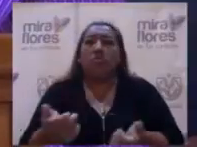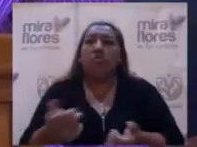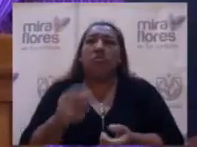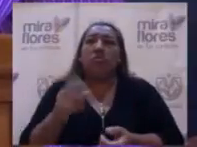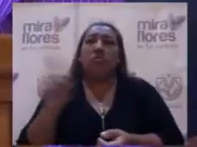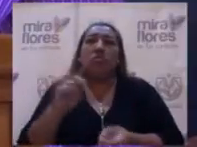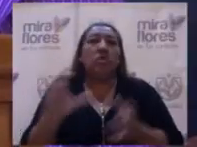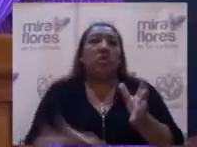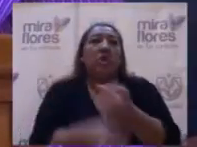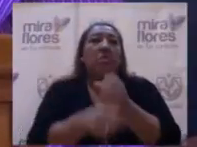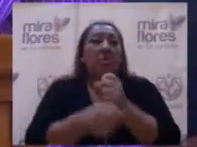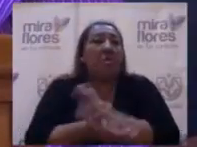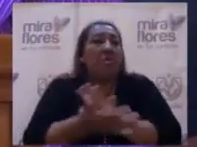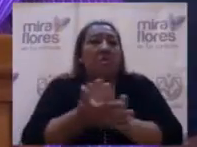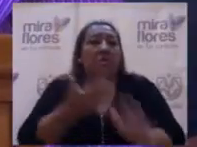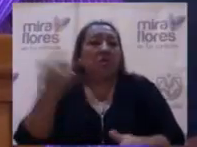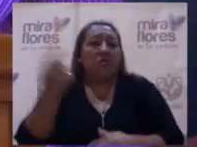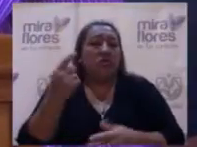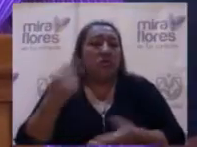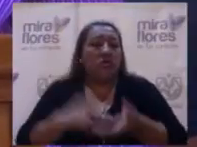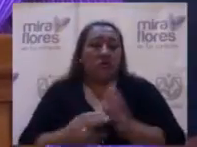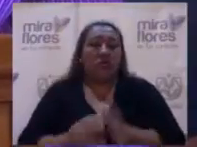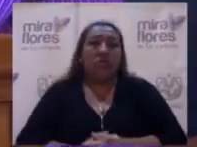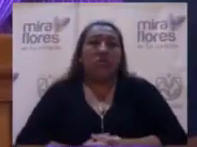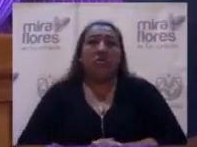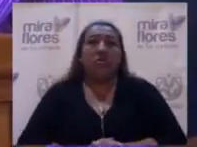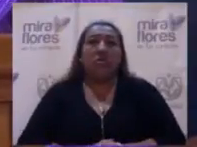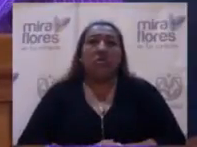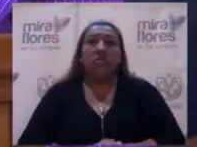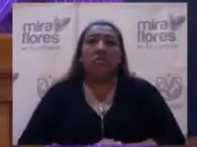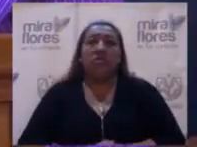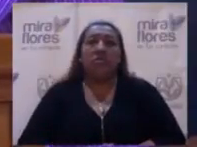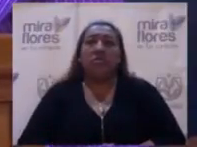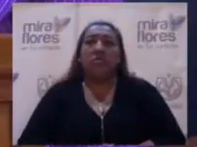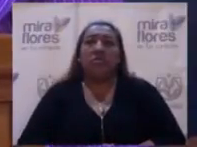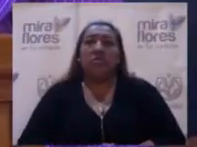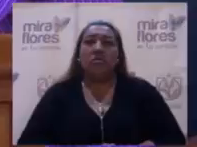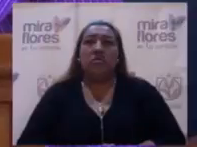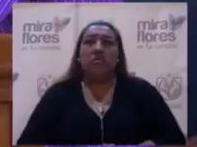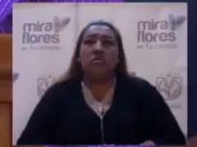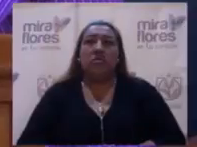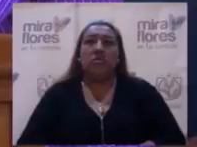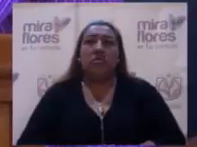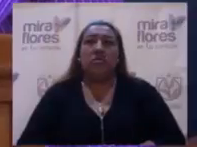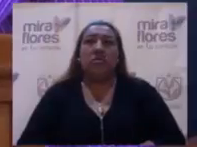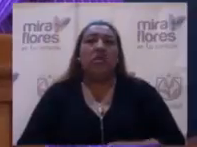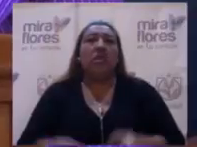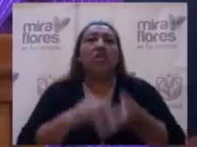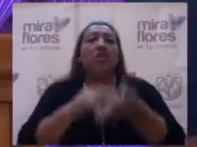se ha recuperado nada en realidad, sino simplemente se han puesto macetones en toda la vía,